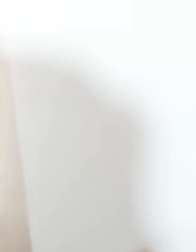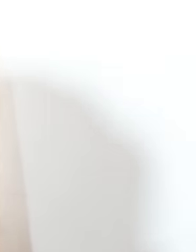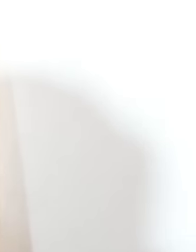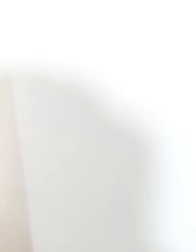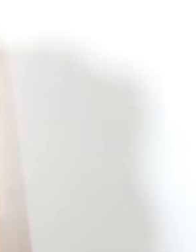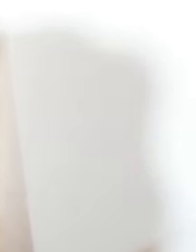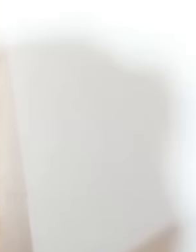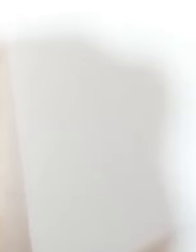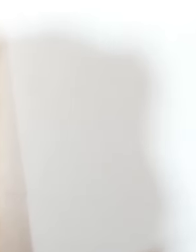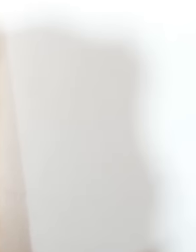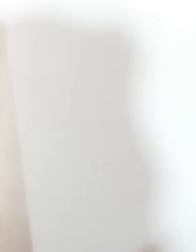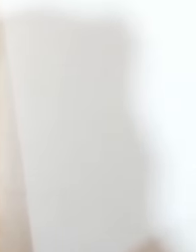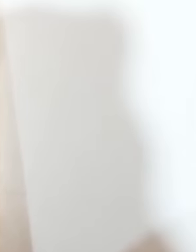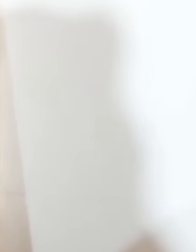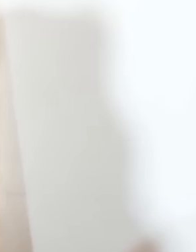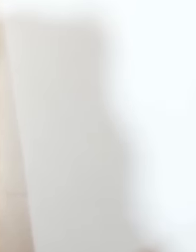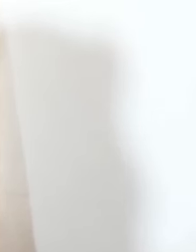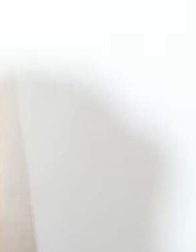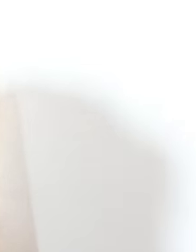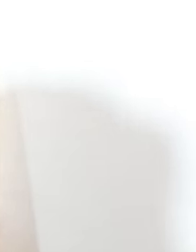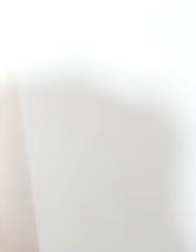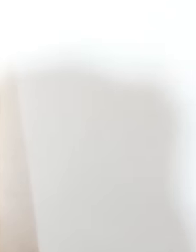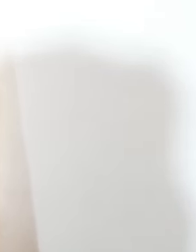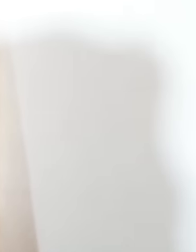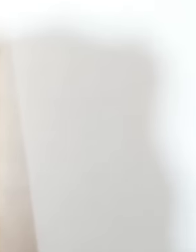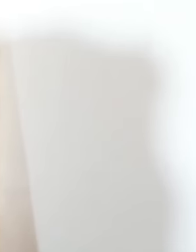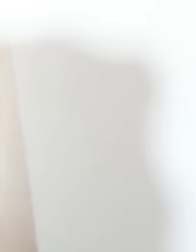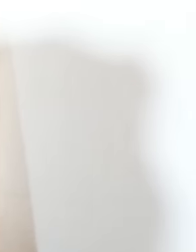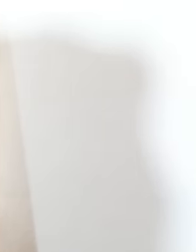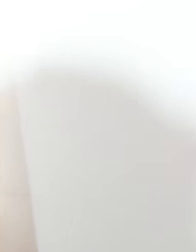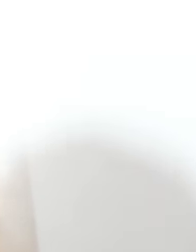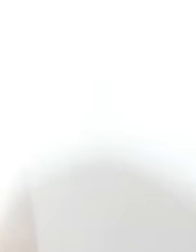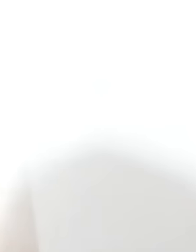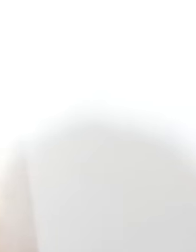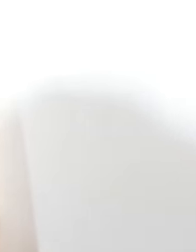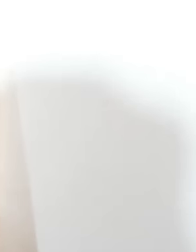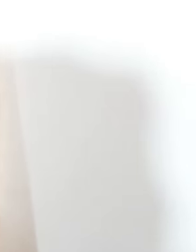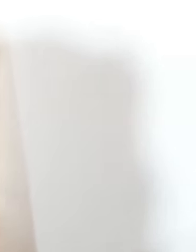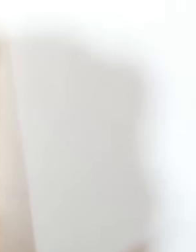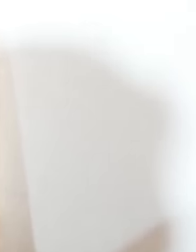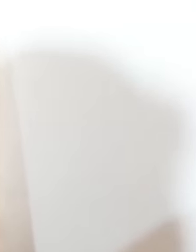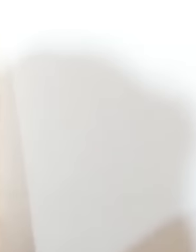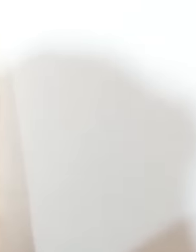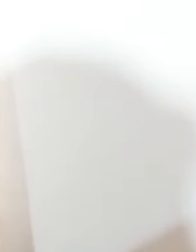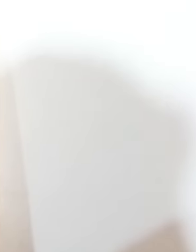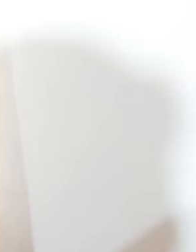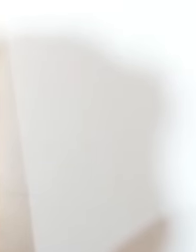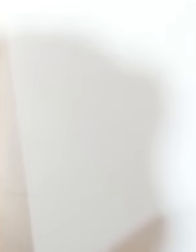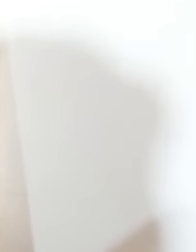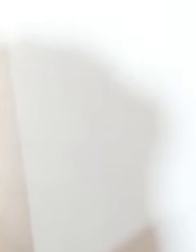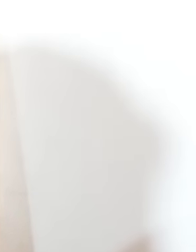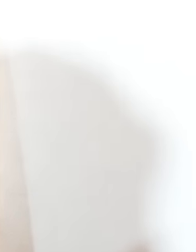Lleva tiempo, dinero, obras. Los